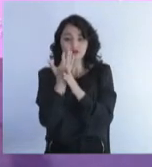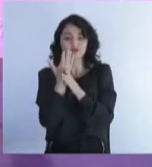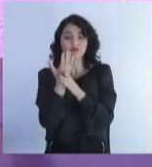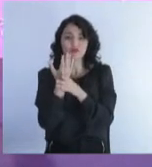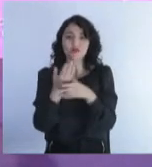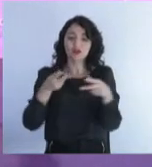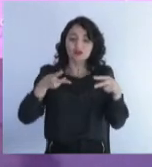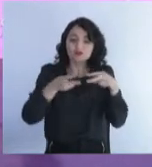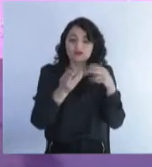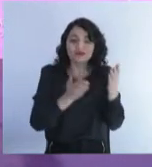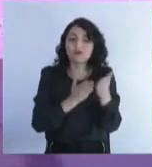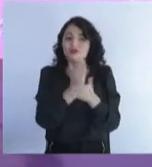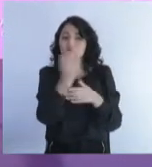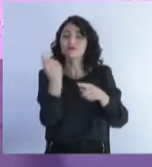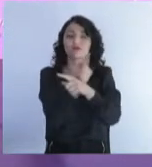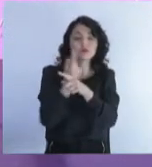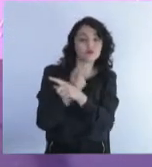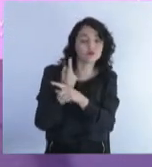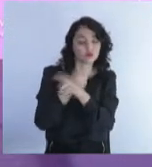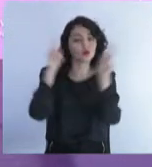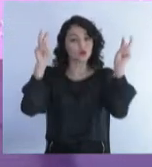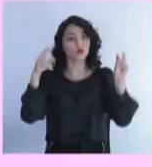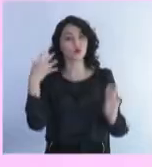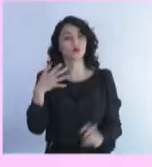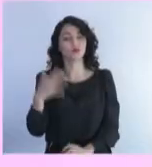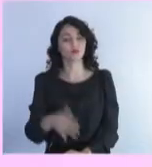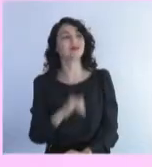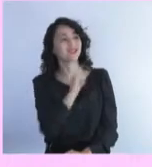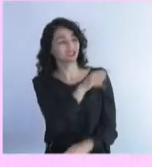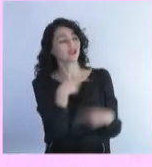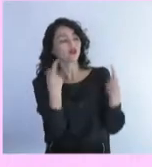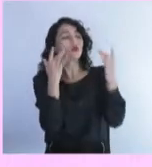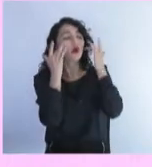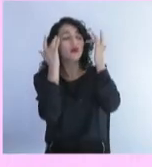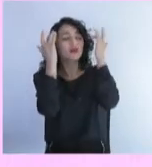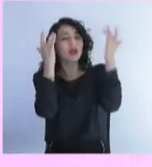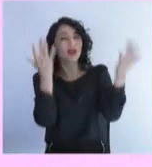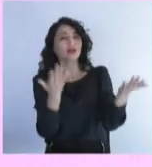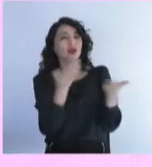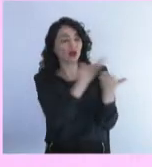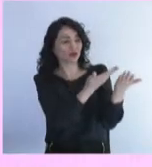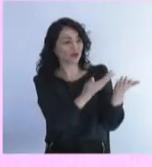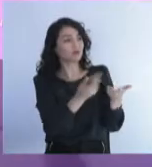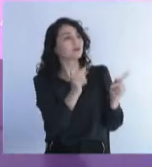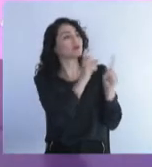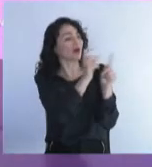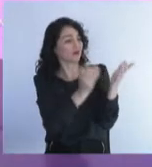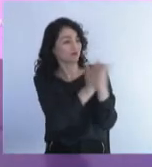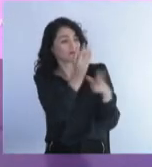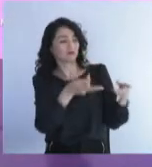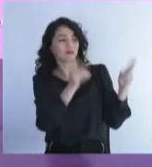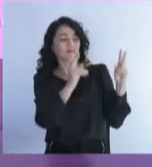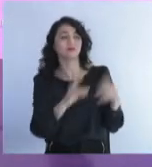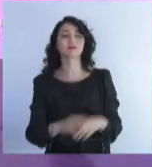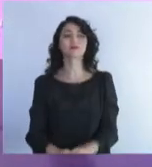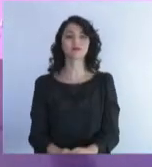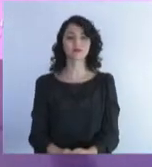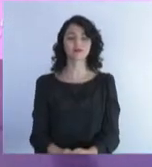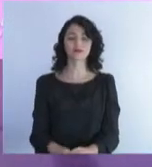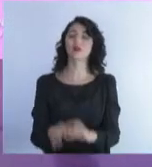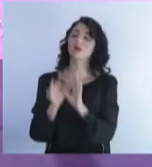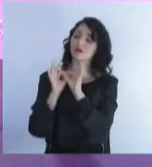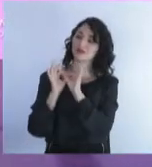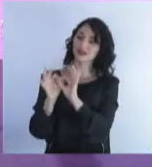conversación. Rector, estamos muy contentos de tenerlo y lo dejo para sus palabras de inicio. Muchas